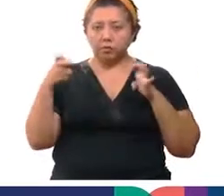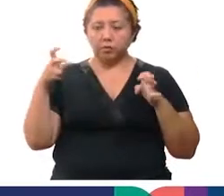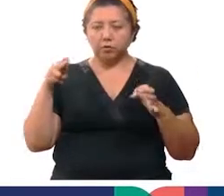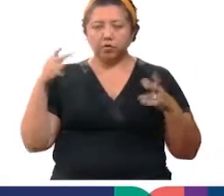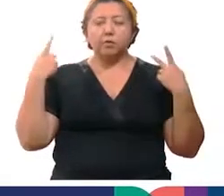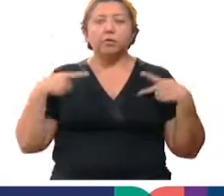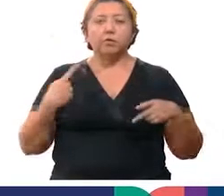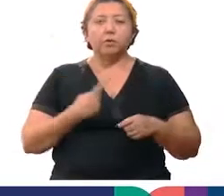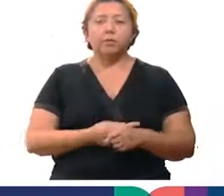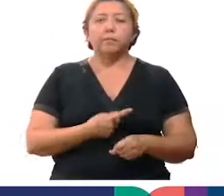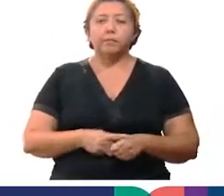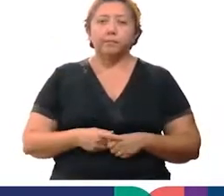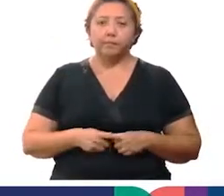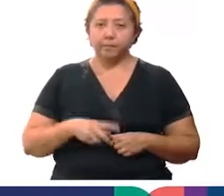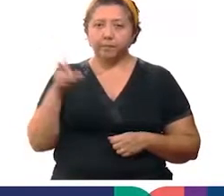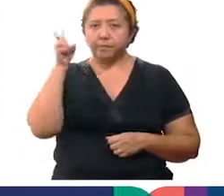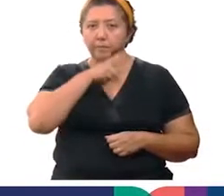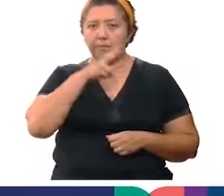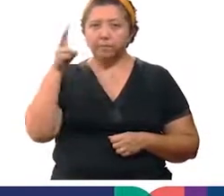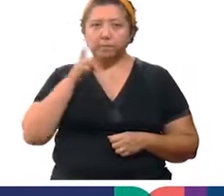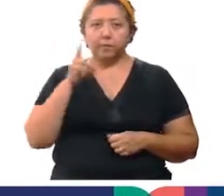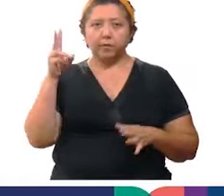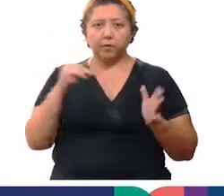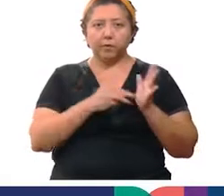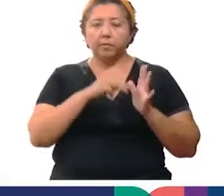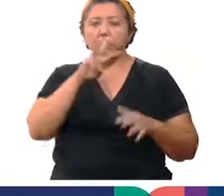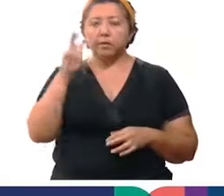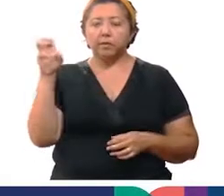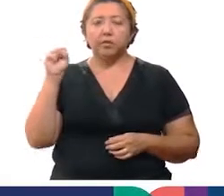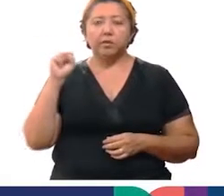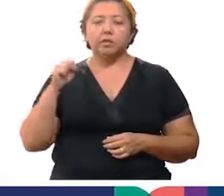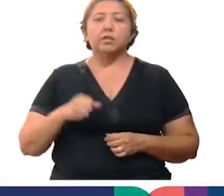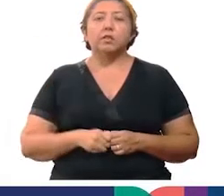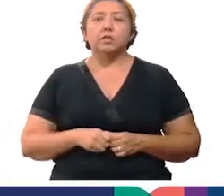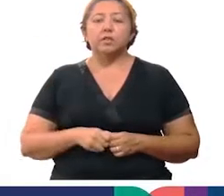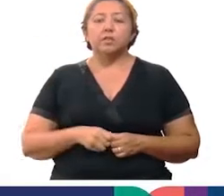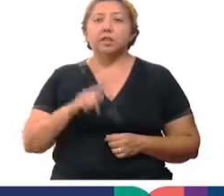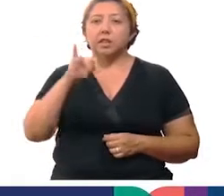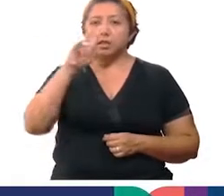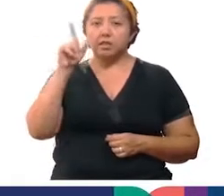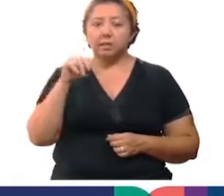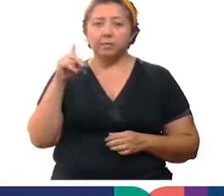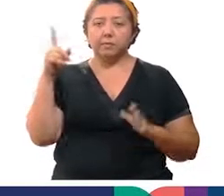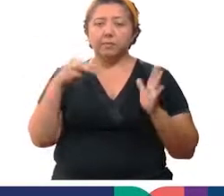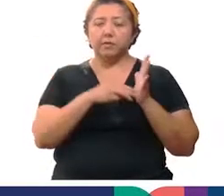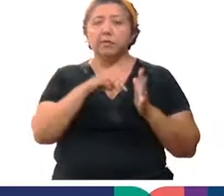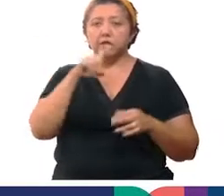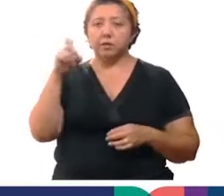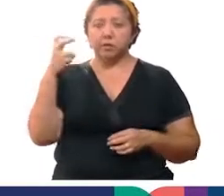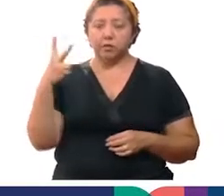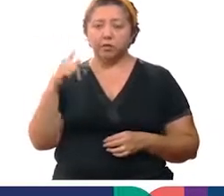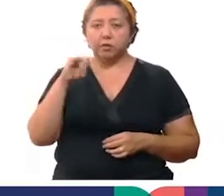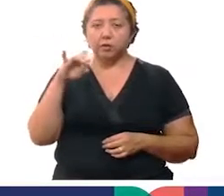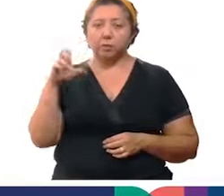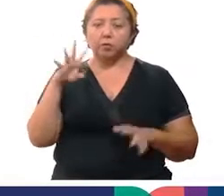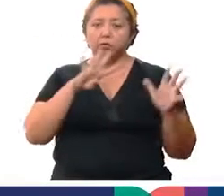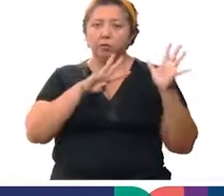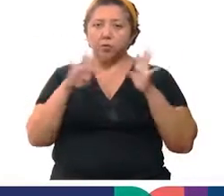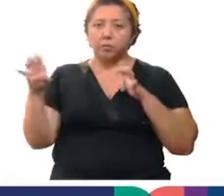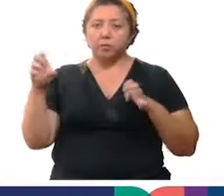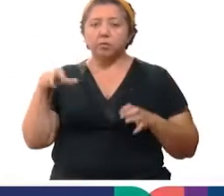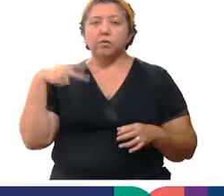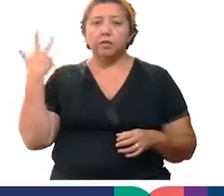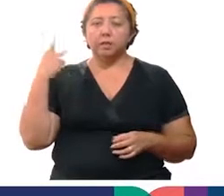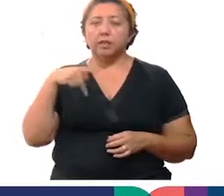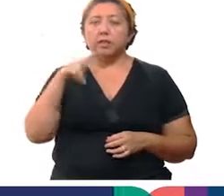21.881 personas contagiadas, Valladolid con 2.360 contagios, Tizimín con 1.102, Ticul